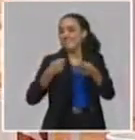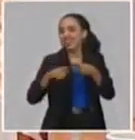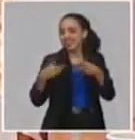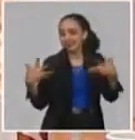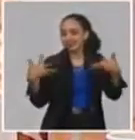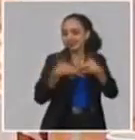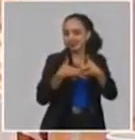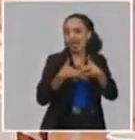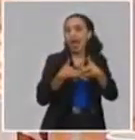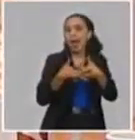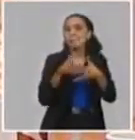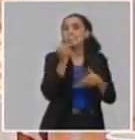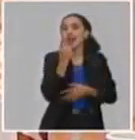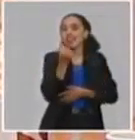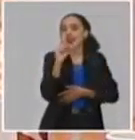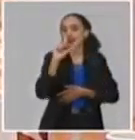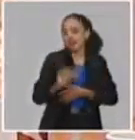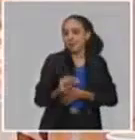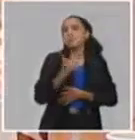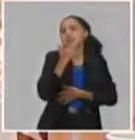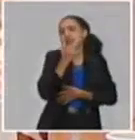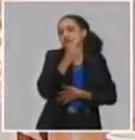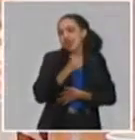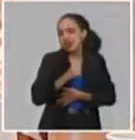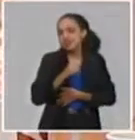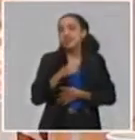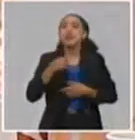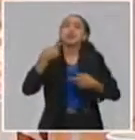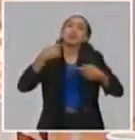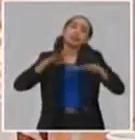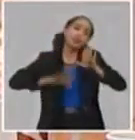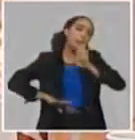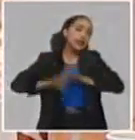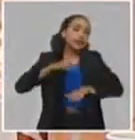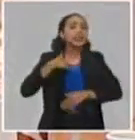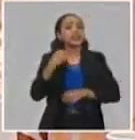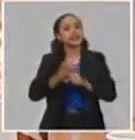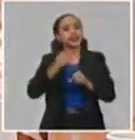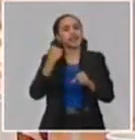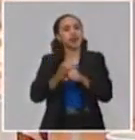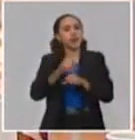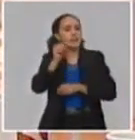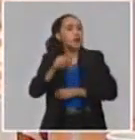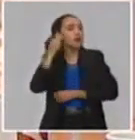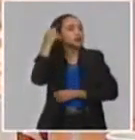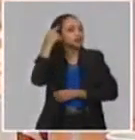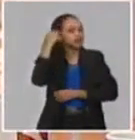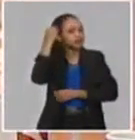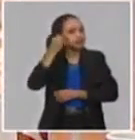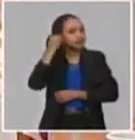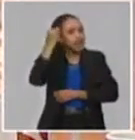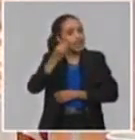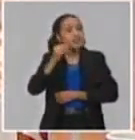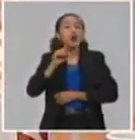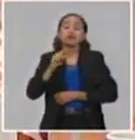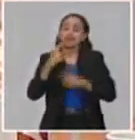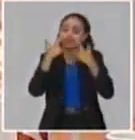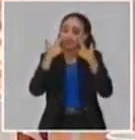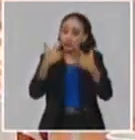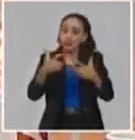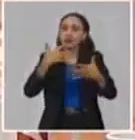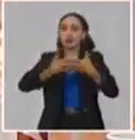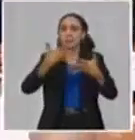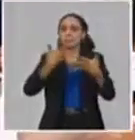los precios. Todo eso está en la lógica de que haya una empresa especializada a cargo de